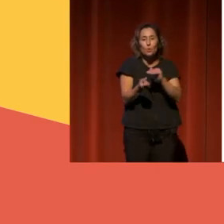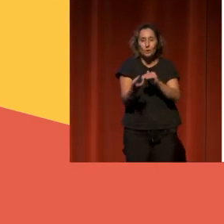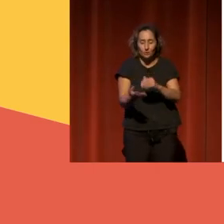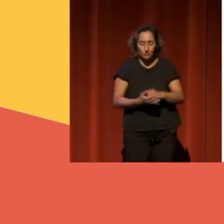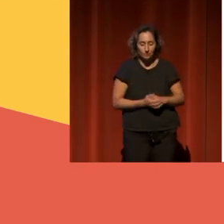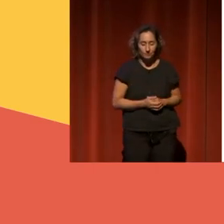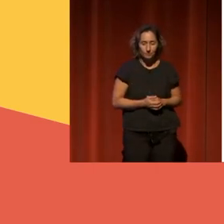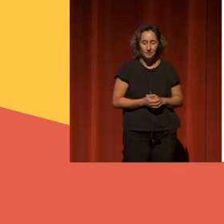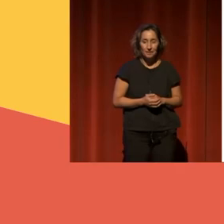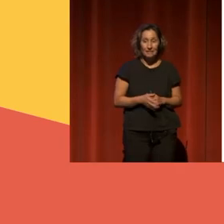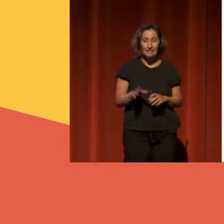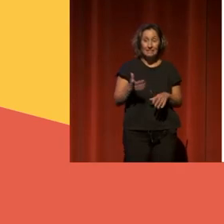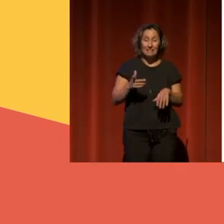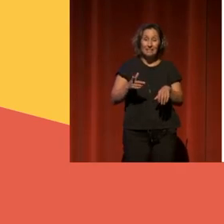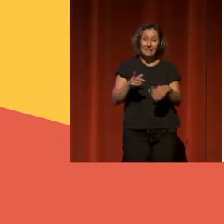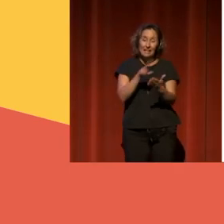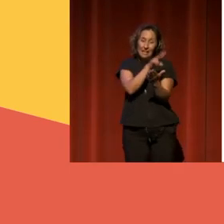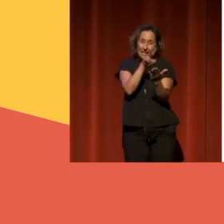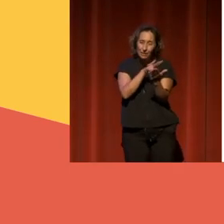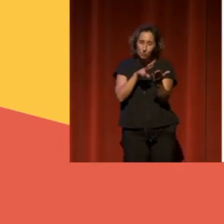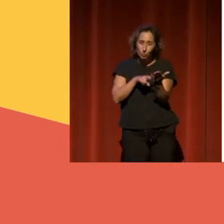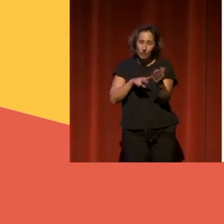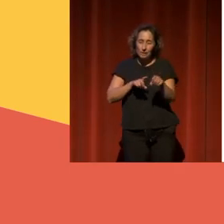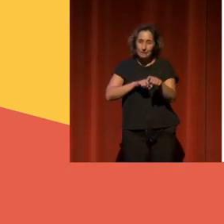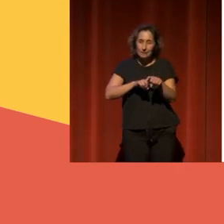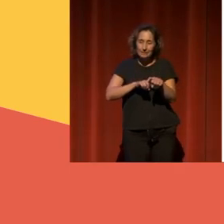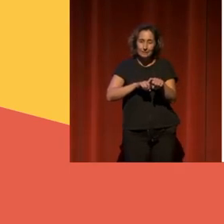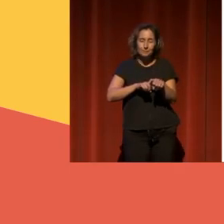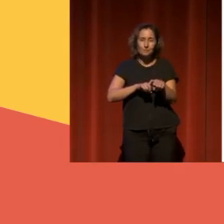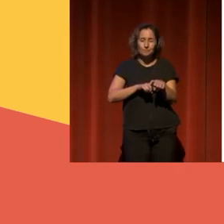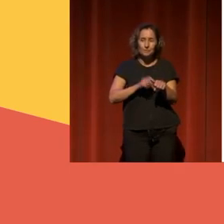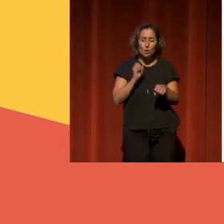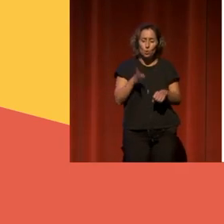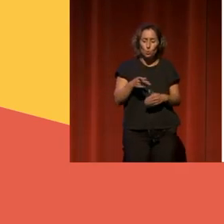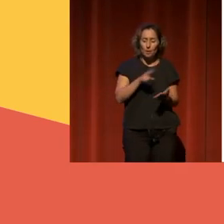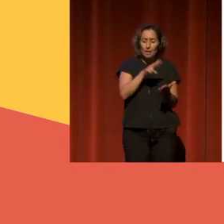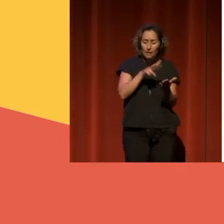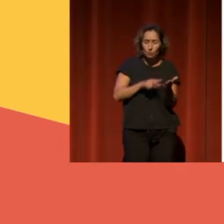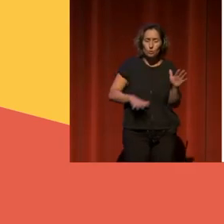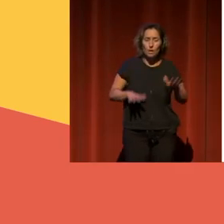las lecturas, pues es verdad que en algunos cursos de lectura